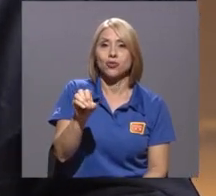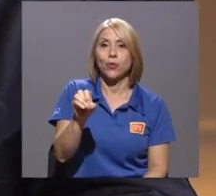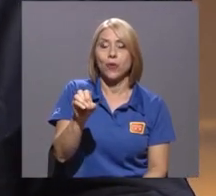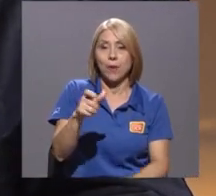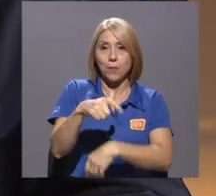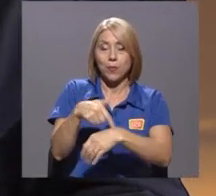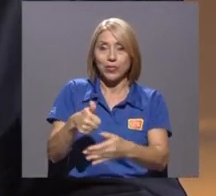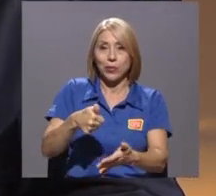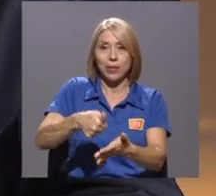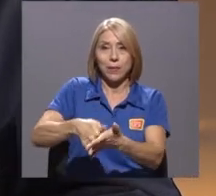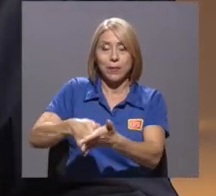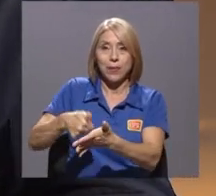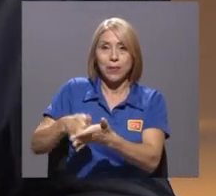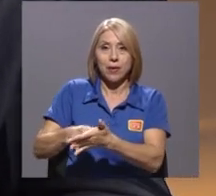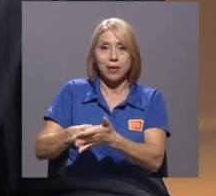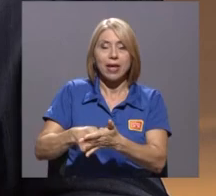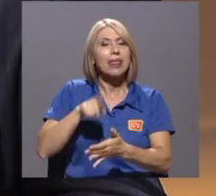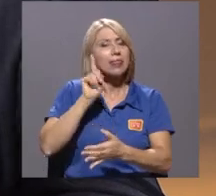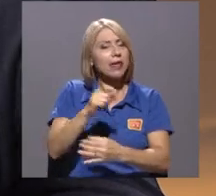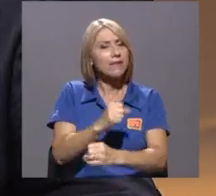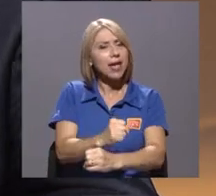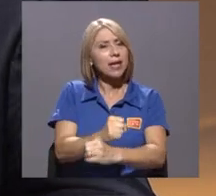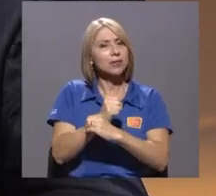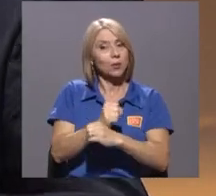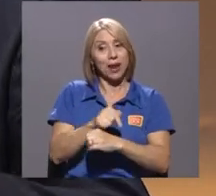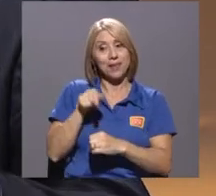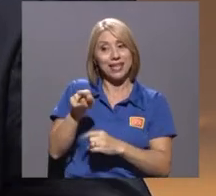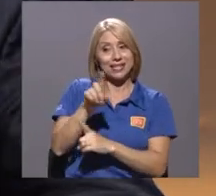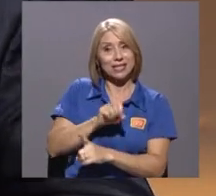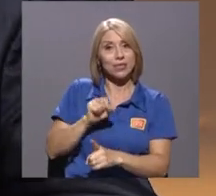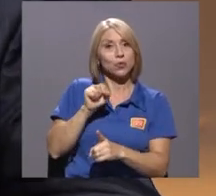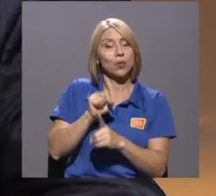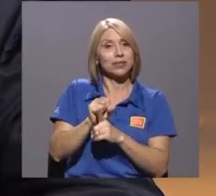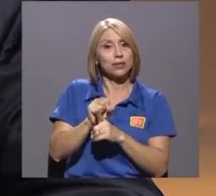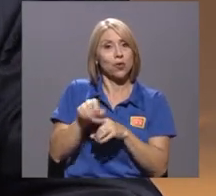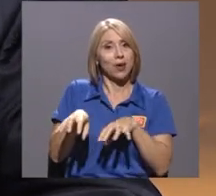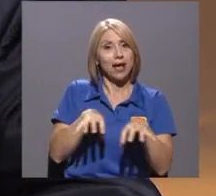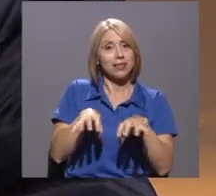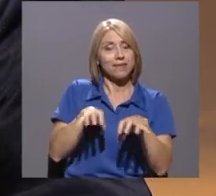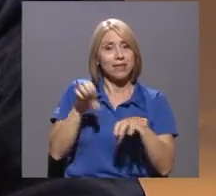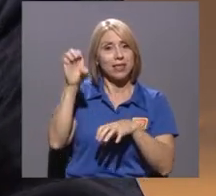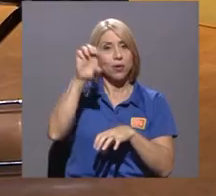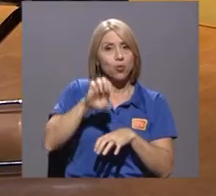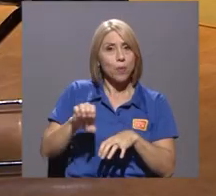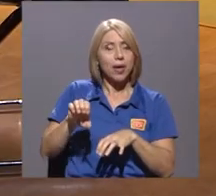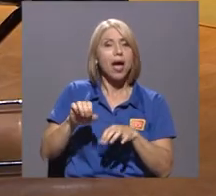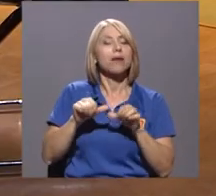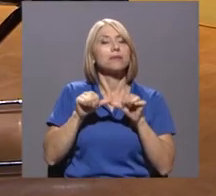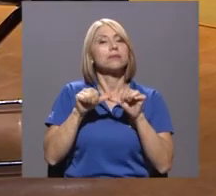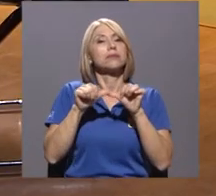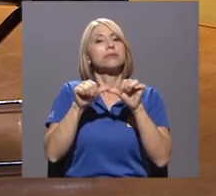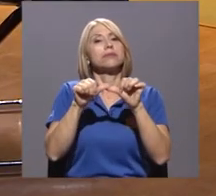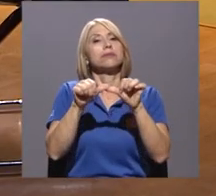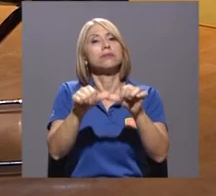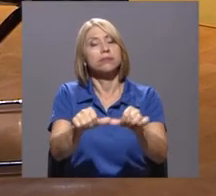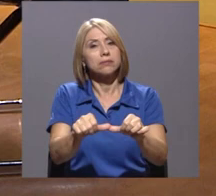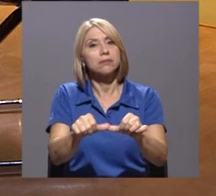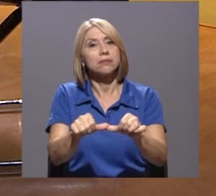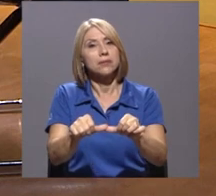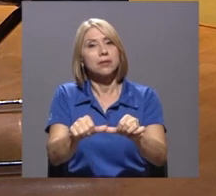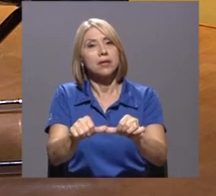dinámica europea va a mantenerse y que el progreso